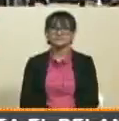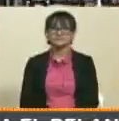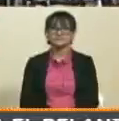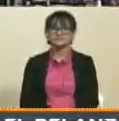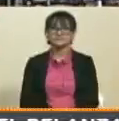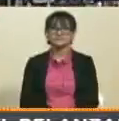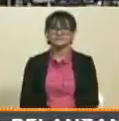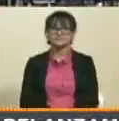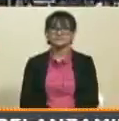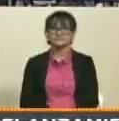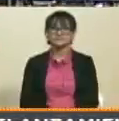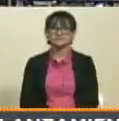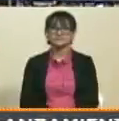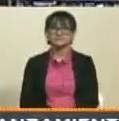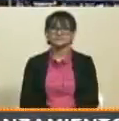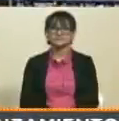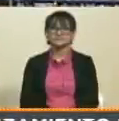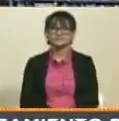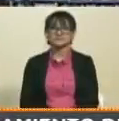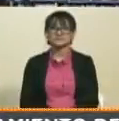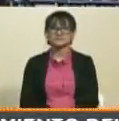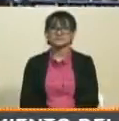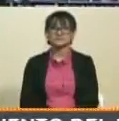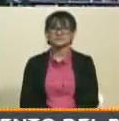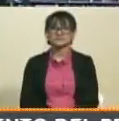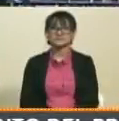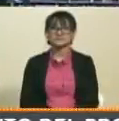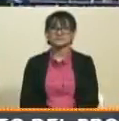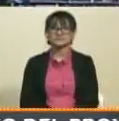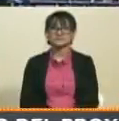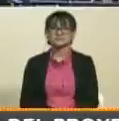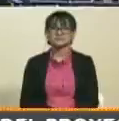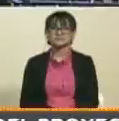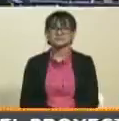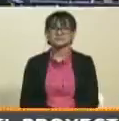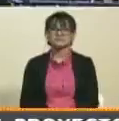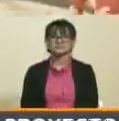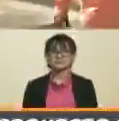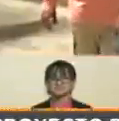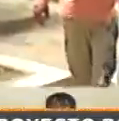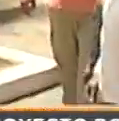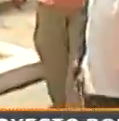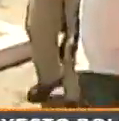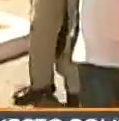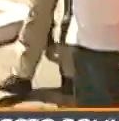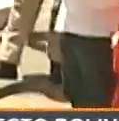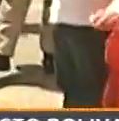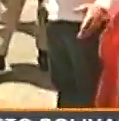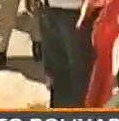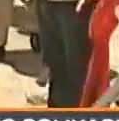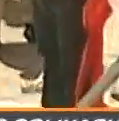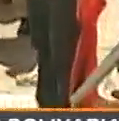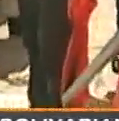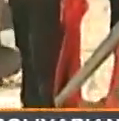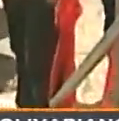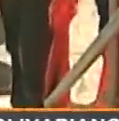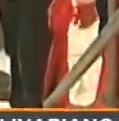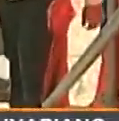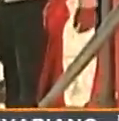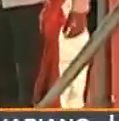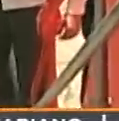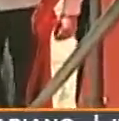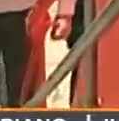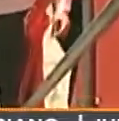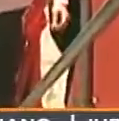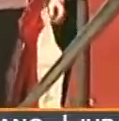¡Saludos bolivarianos! Apreciar a través de la pantalla a esta hora el candidato por el Frente Amplio de la